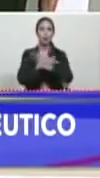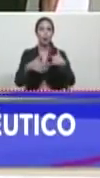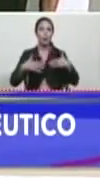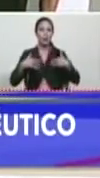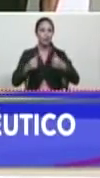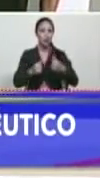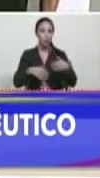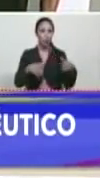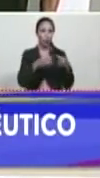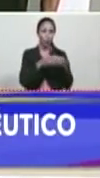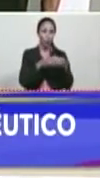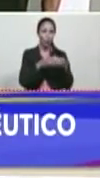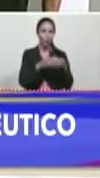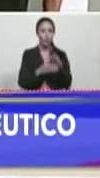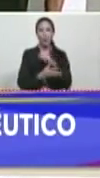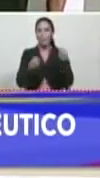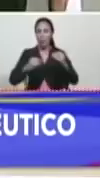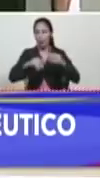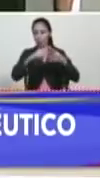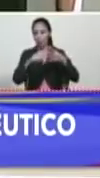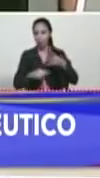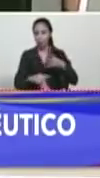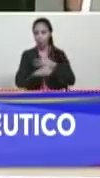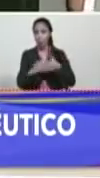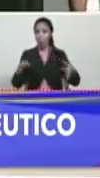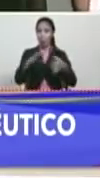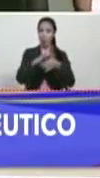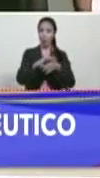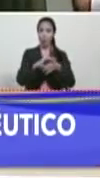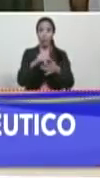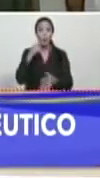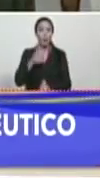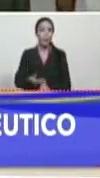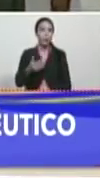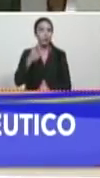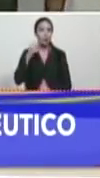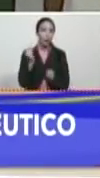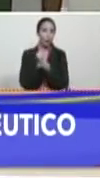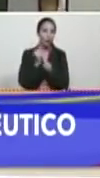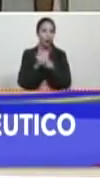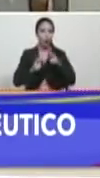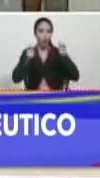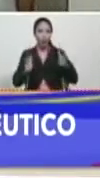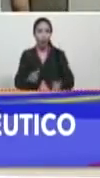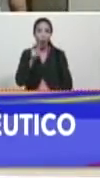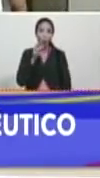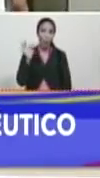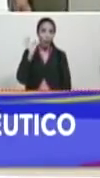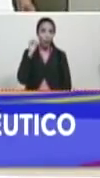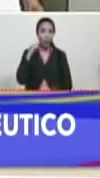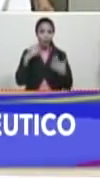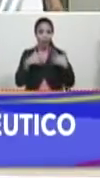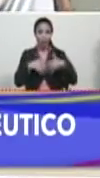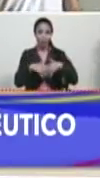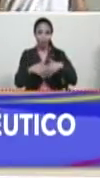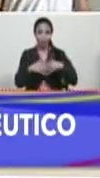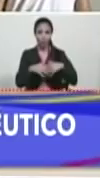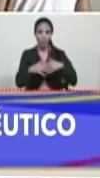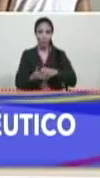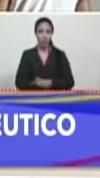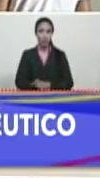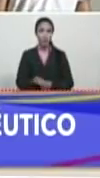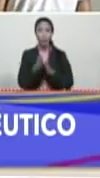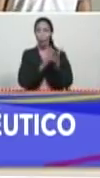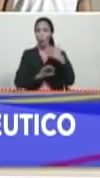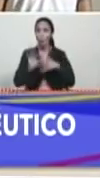pero sobre todo con el trabajo de los trabajadores y trabajadoras de la industria farmacéutica del país